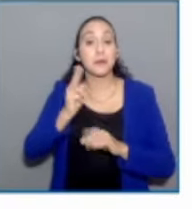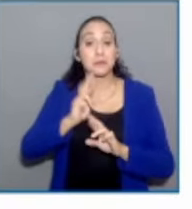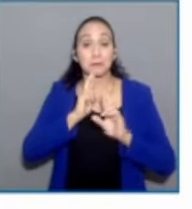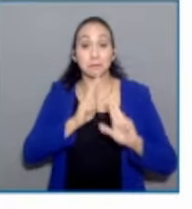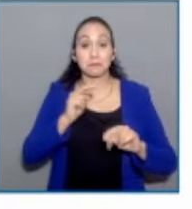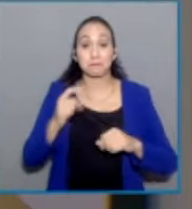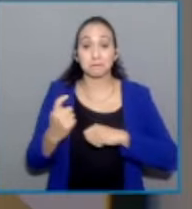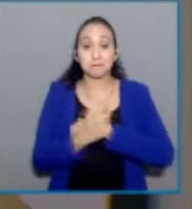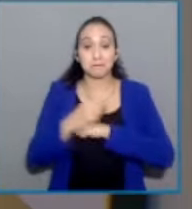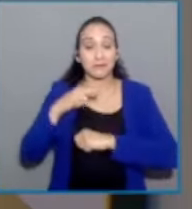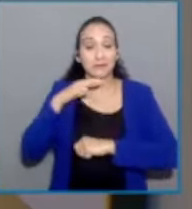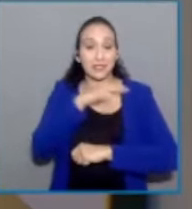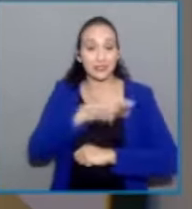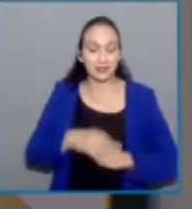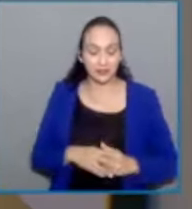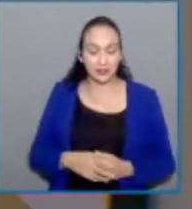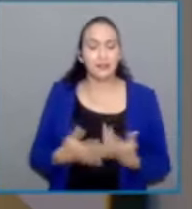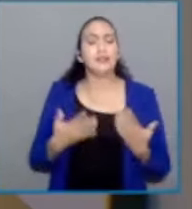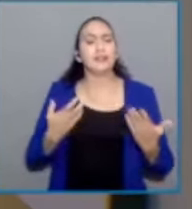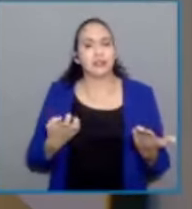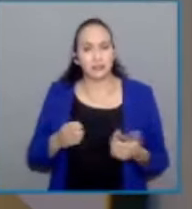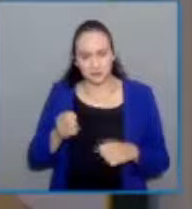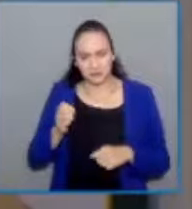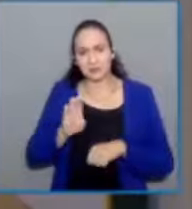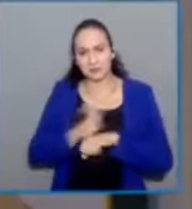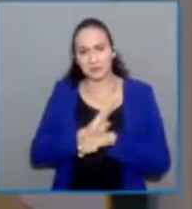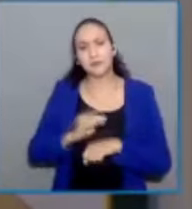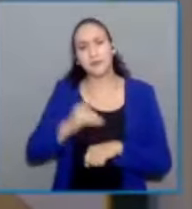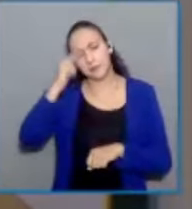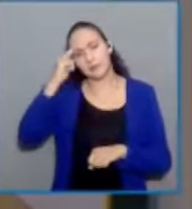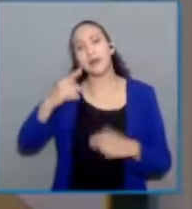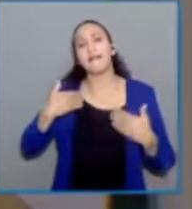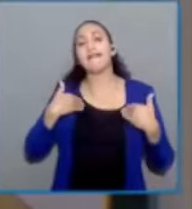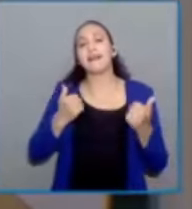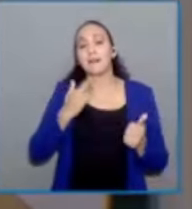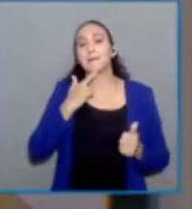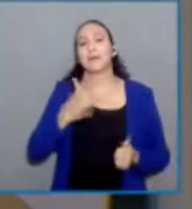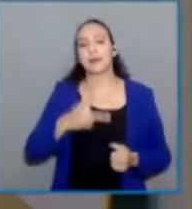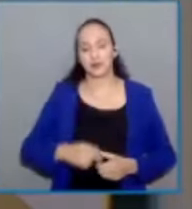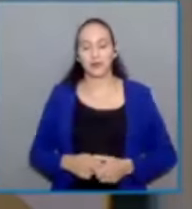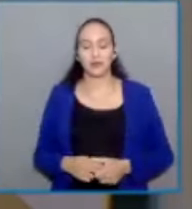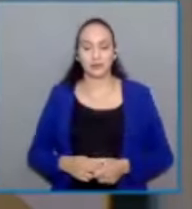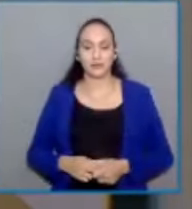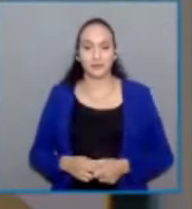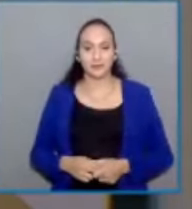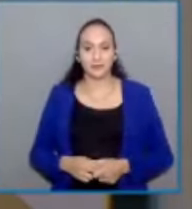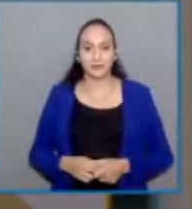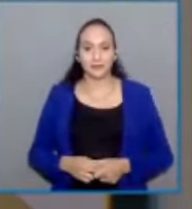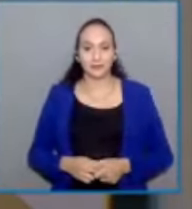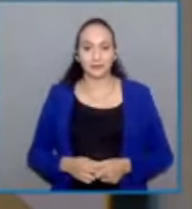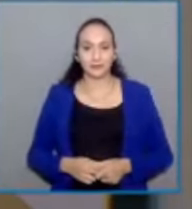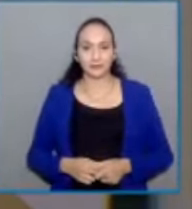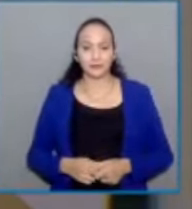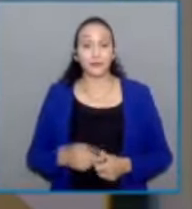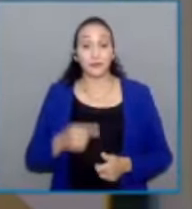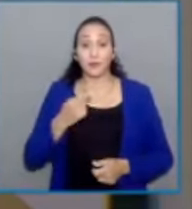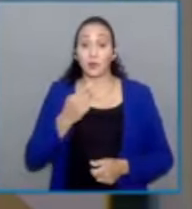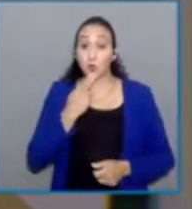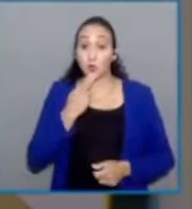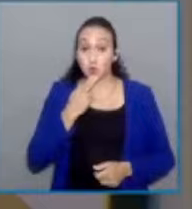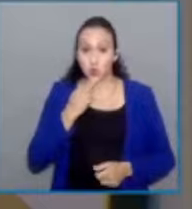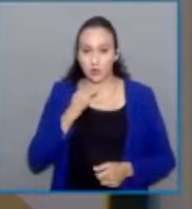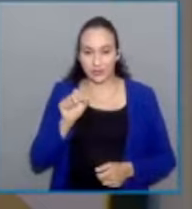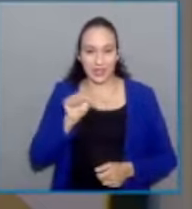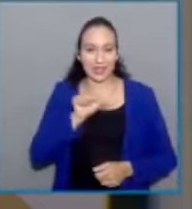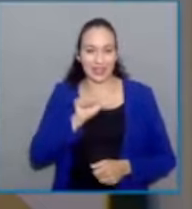posibilidades con las que se cuenta para un mejor entendimiento del derecho pero de que la Inteligencia artificial tiene que